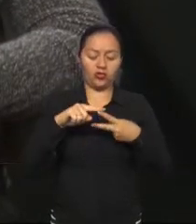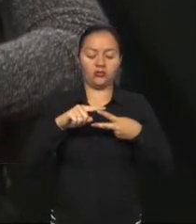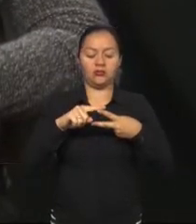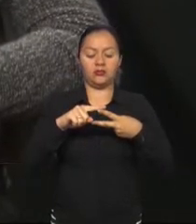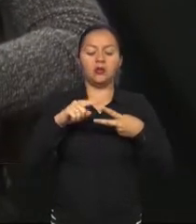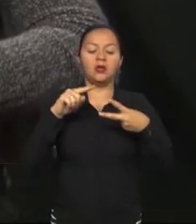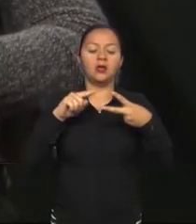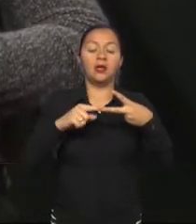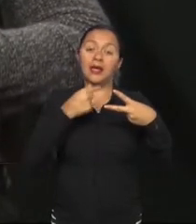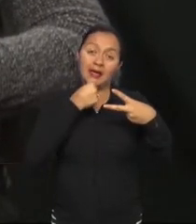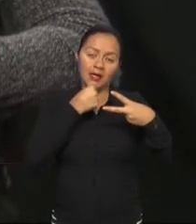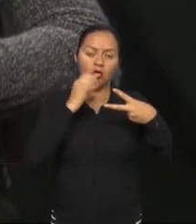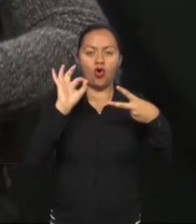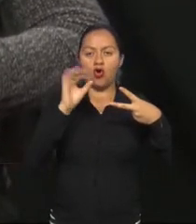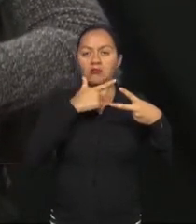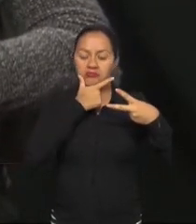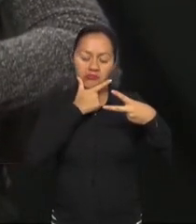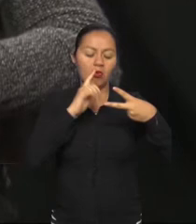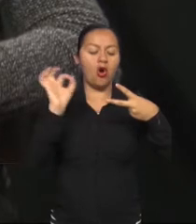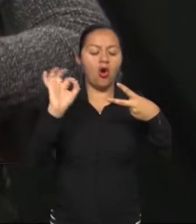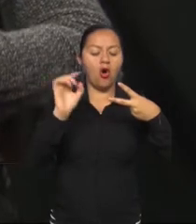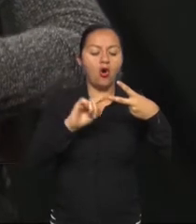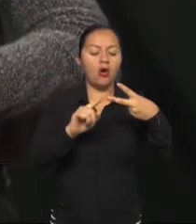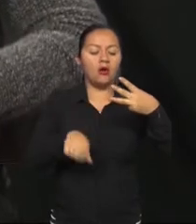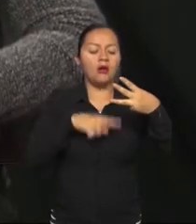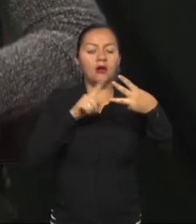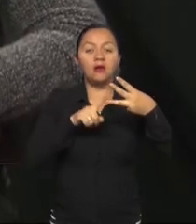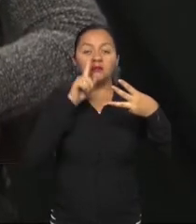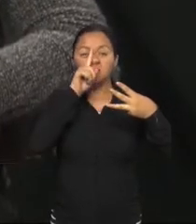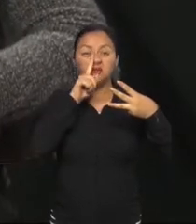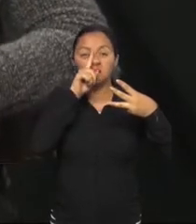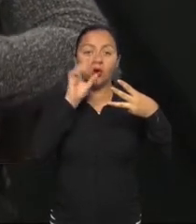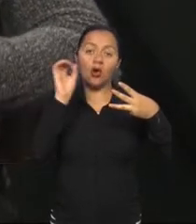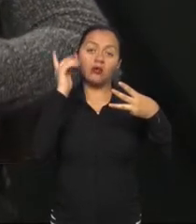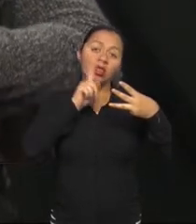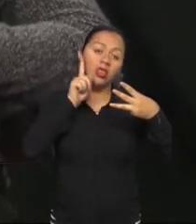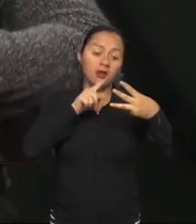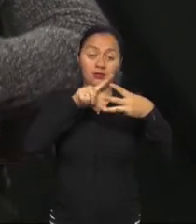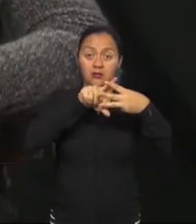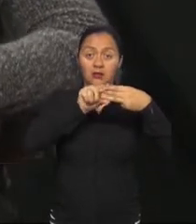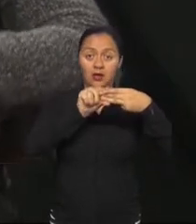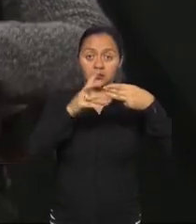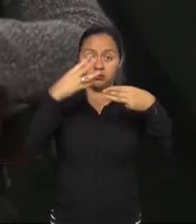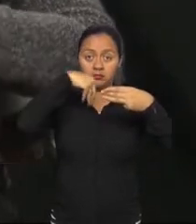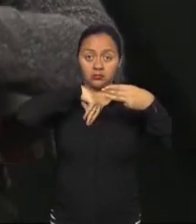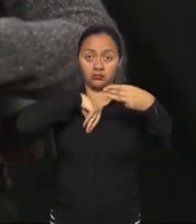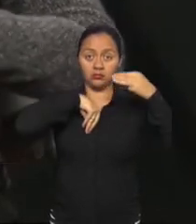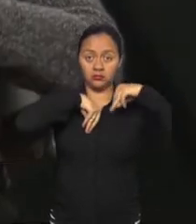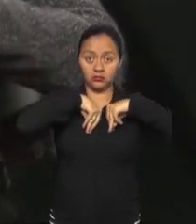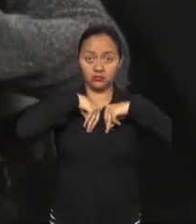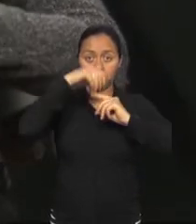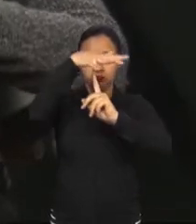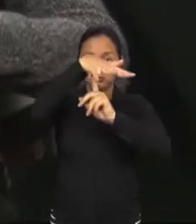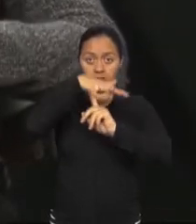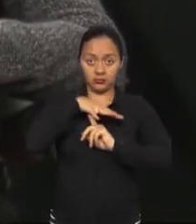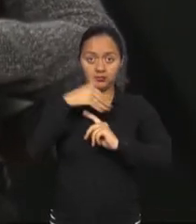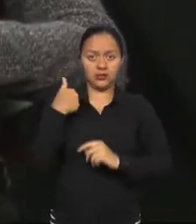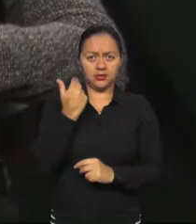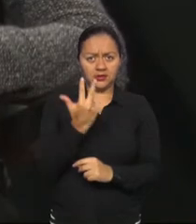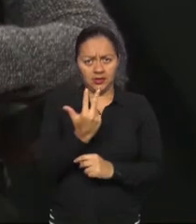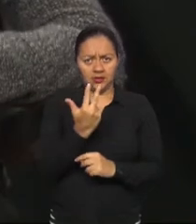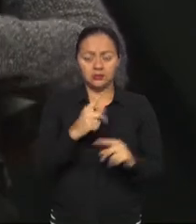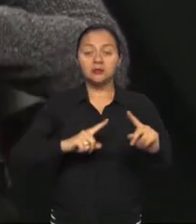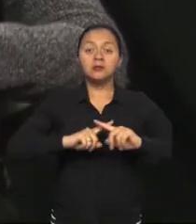estamos hablando exclusivamente de violencia de género, sino que adicionalmente tenemos que pensar en